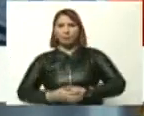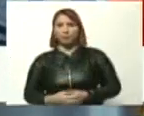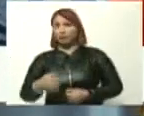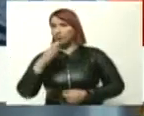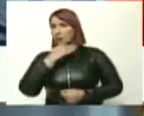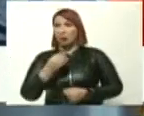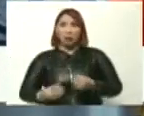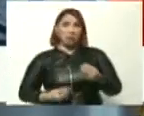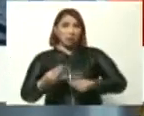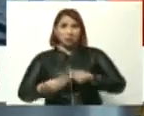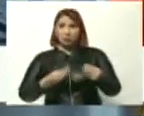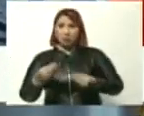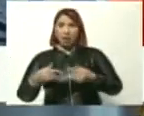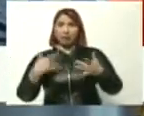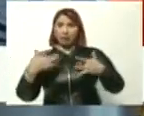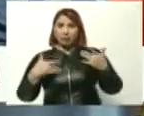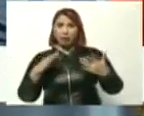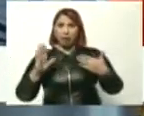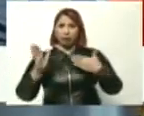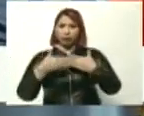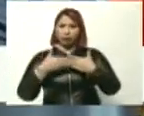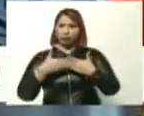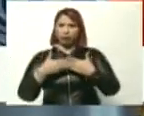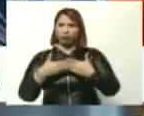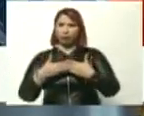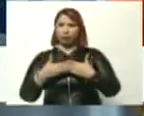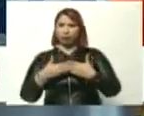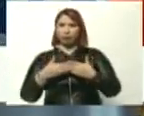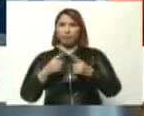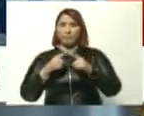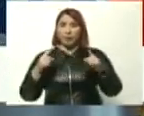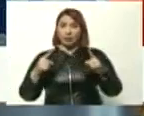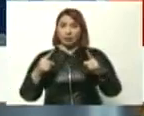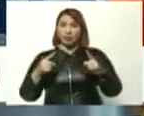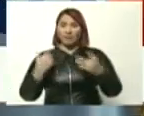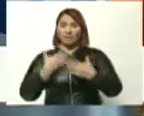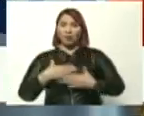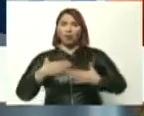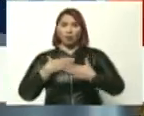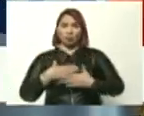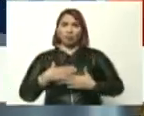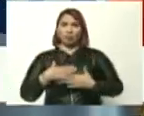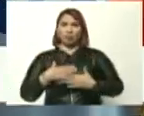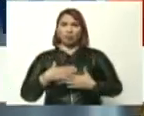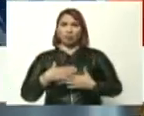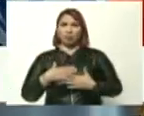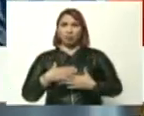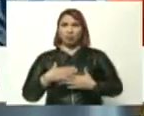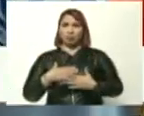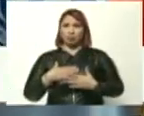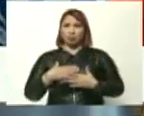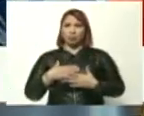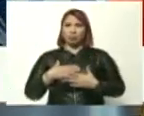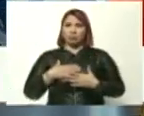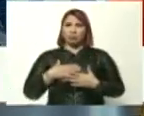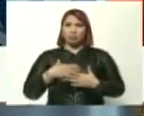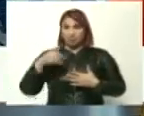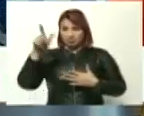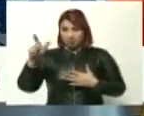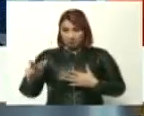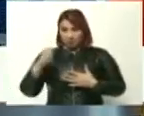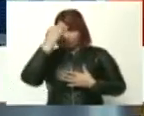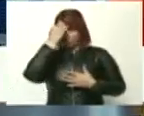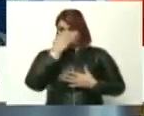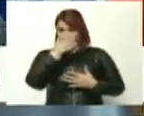emite el acto conclusivo. ¿Ves? Para favorecer, repito, que el delincuente